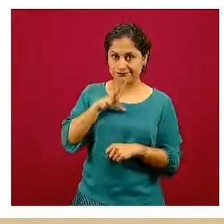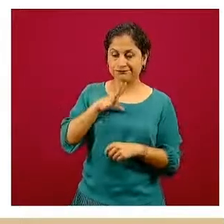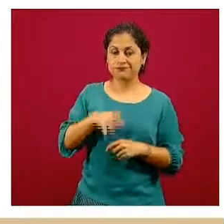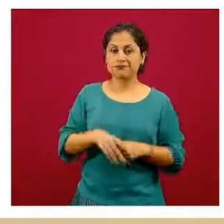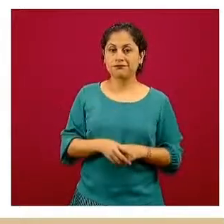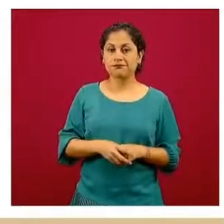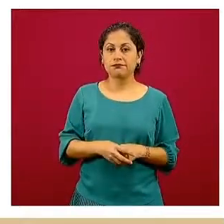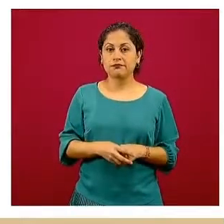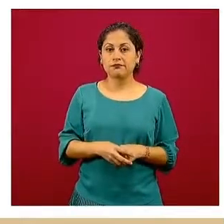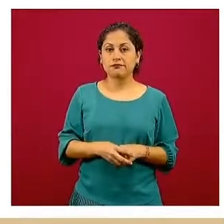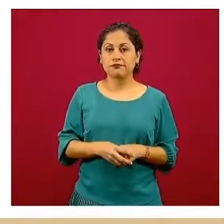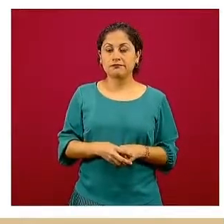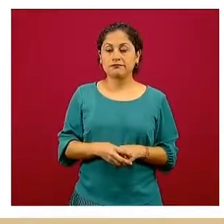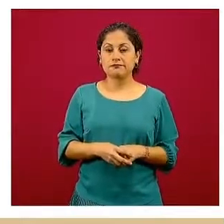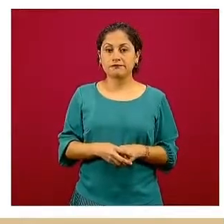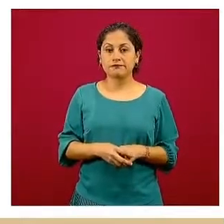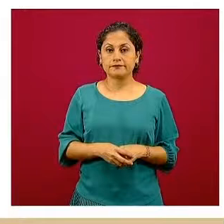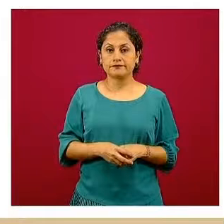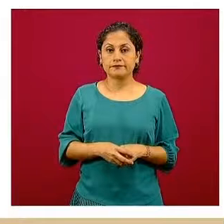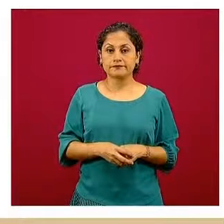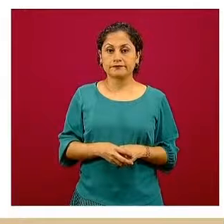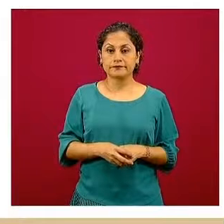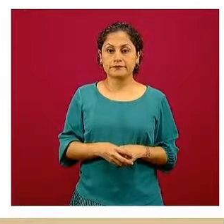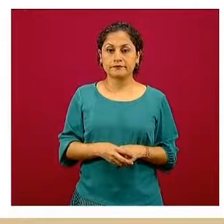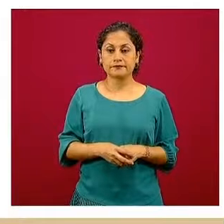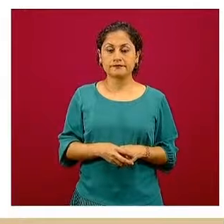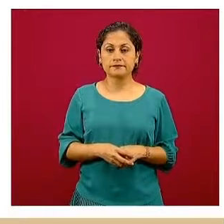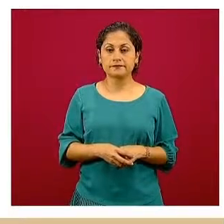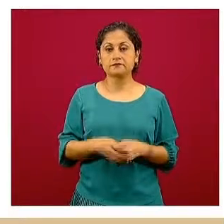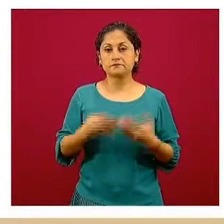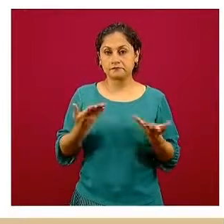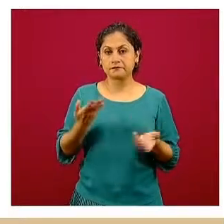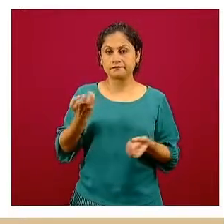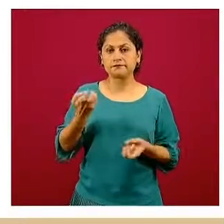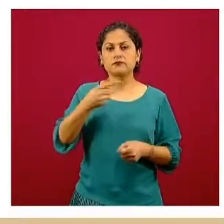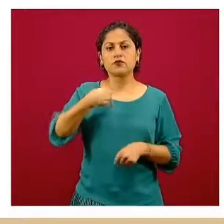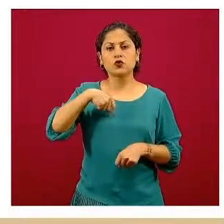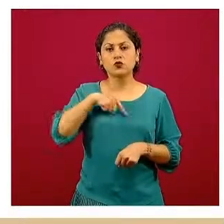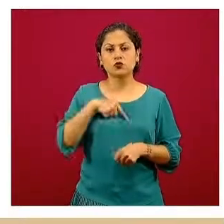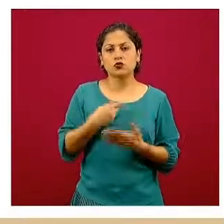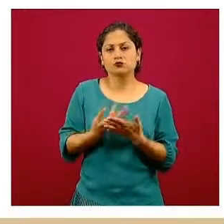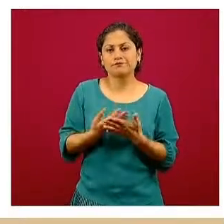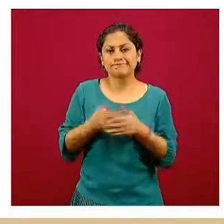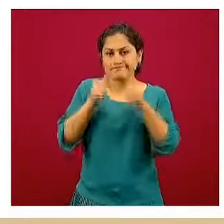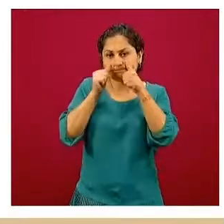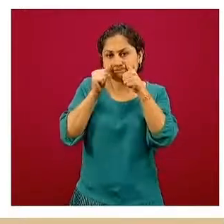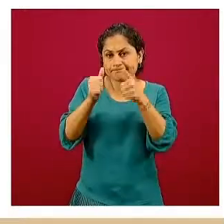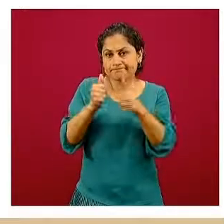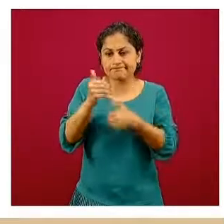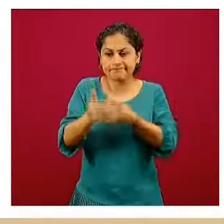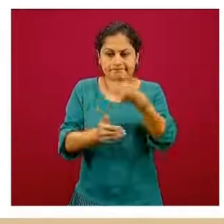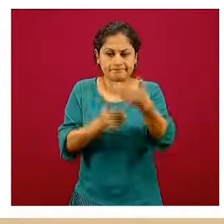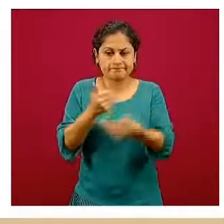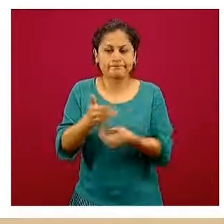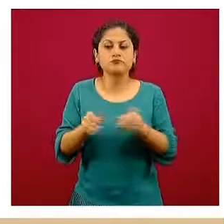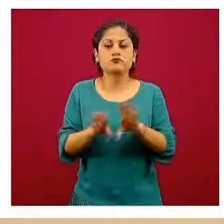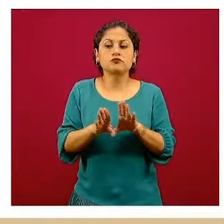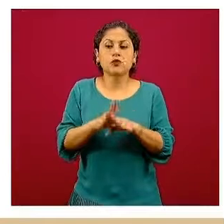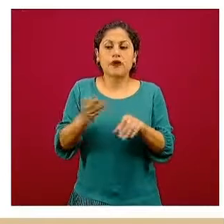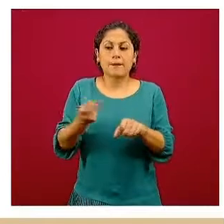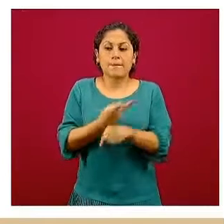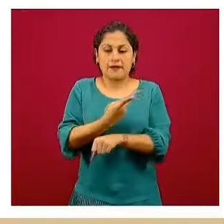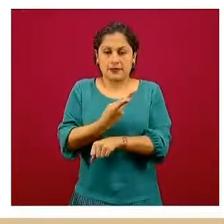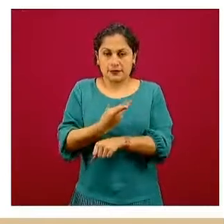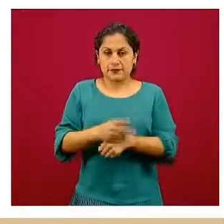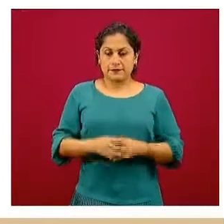32 entidades federativas. Entonces vamos a dar un buen seguimiento a esta curva para ver cómo se sigue comportando en los